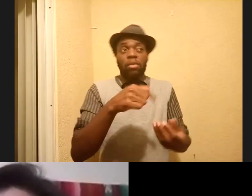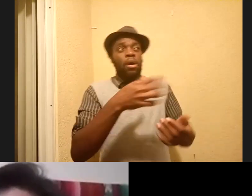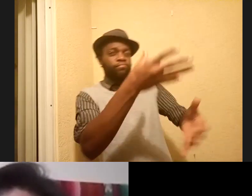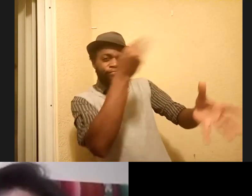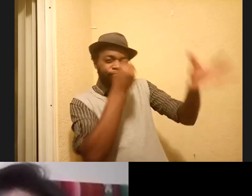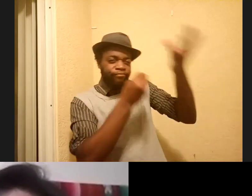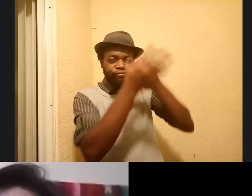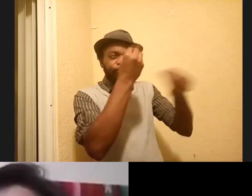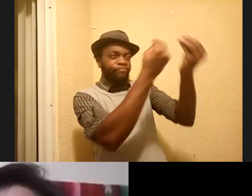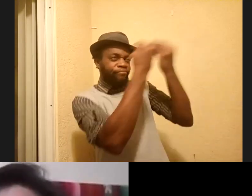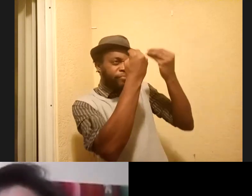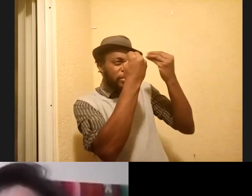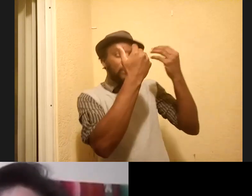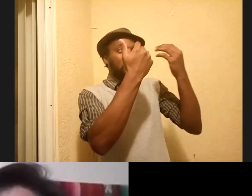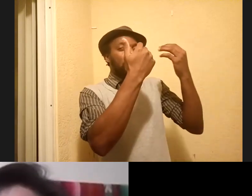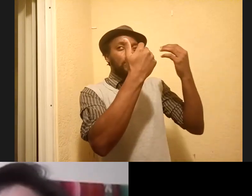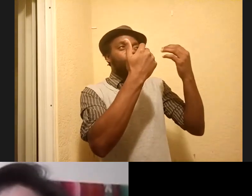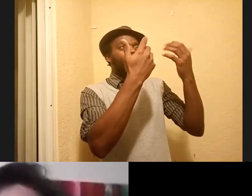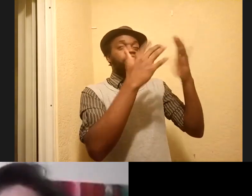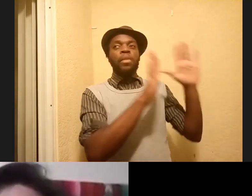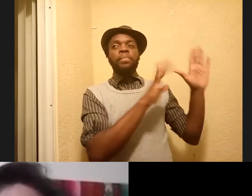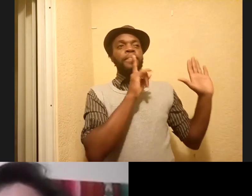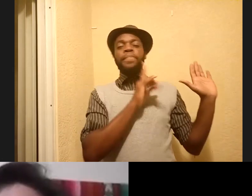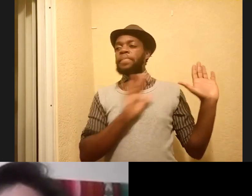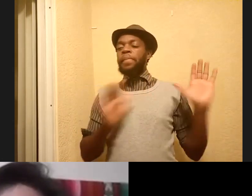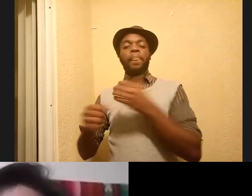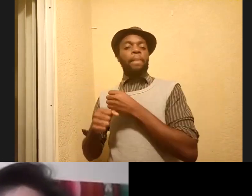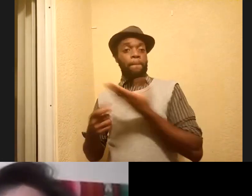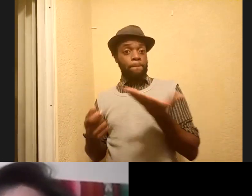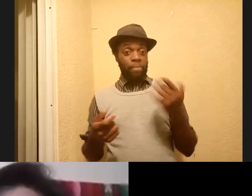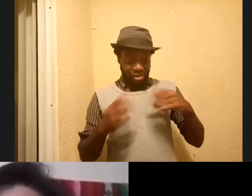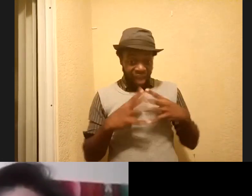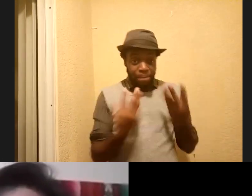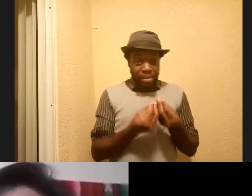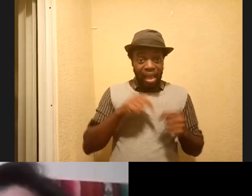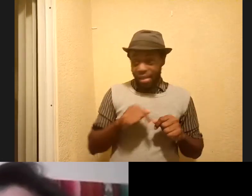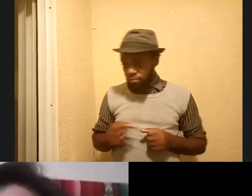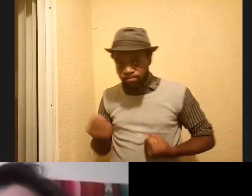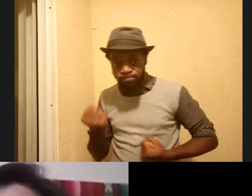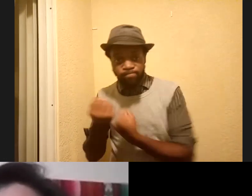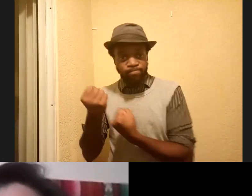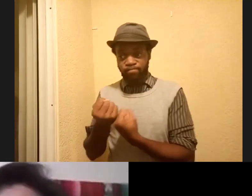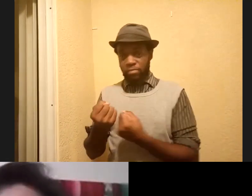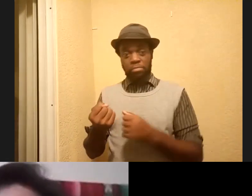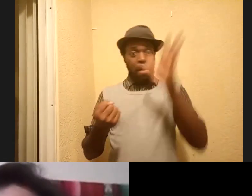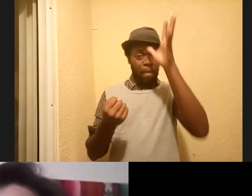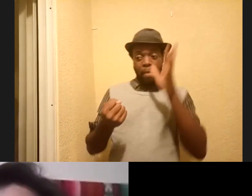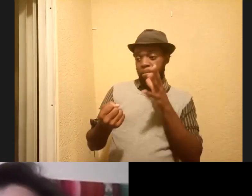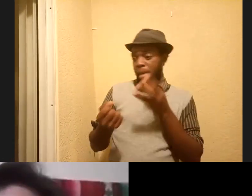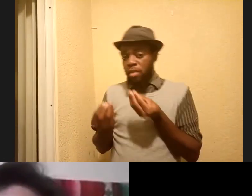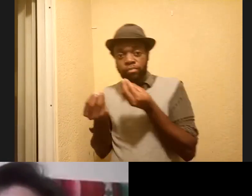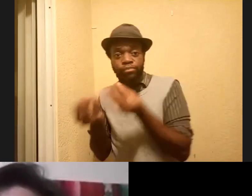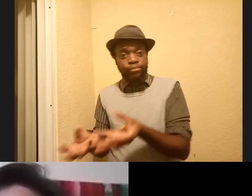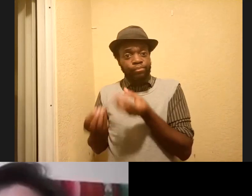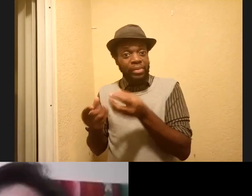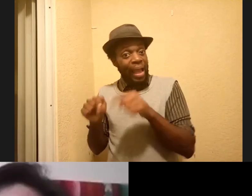de primera mano, ya que es el niño el que está protegido y cuidado por papá y mamá, y es ahí donde debe